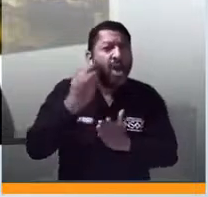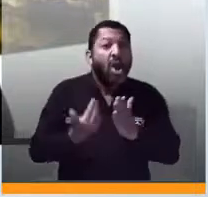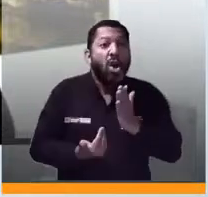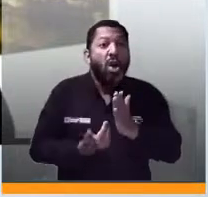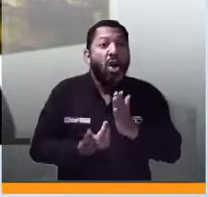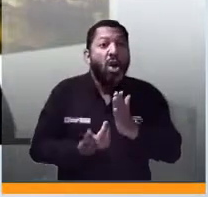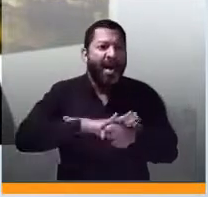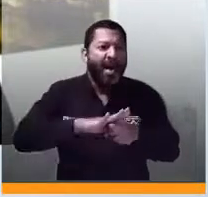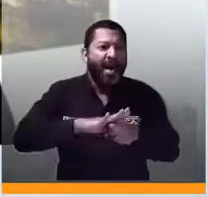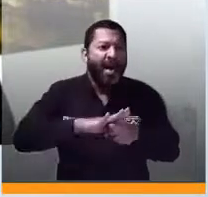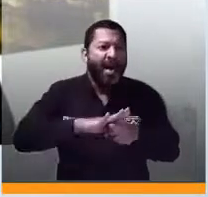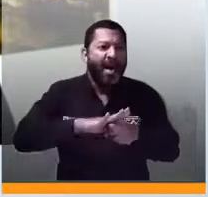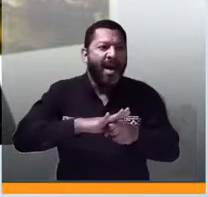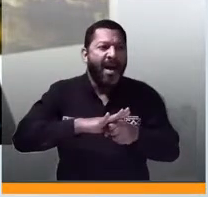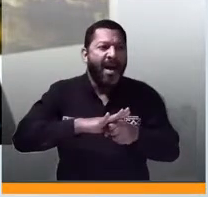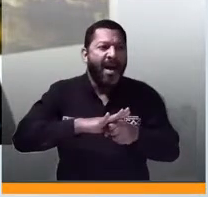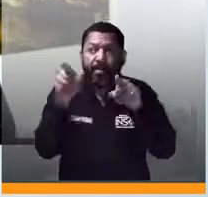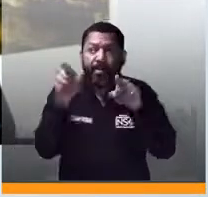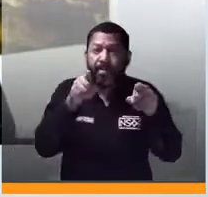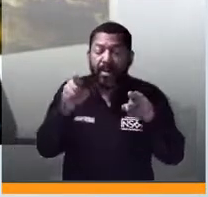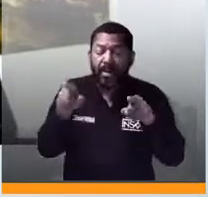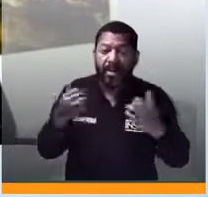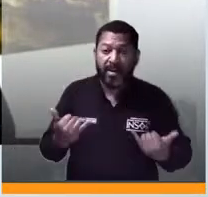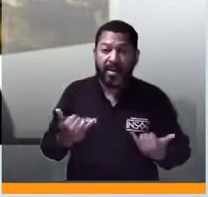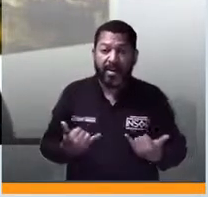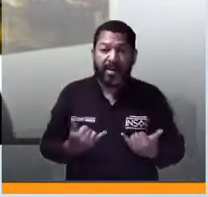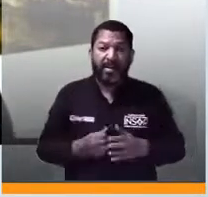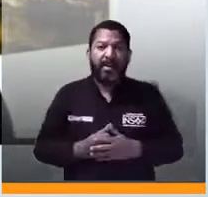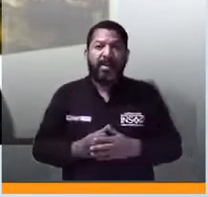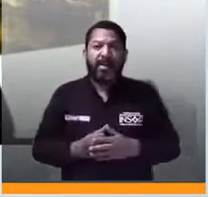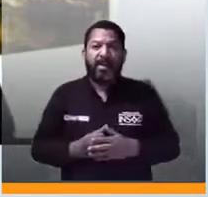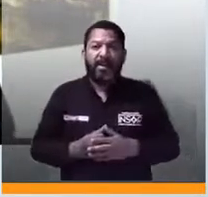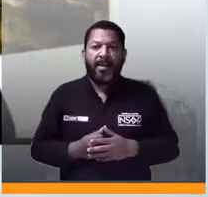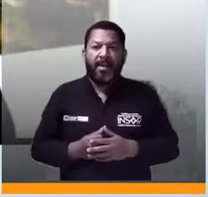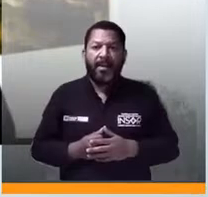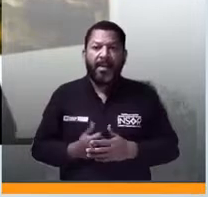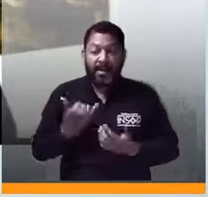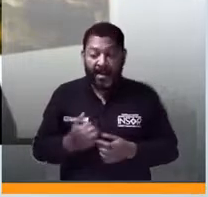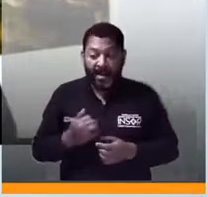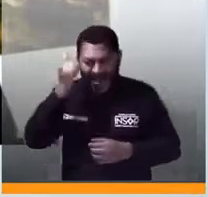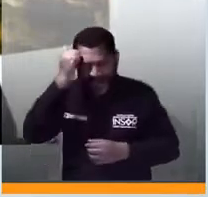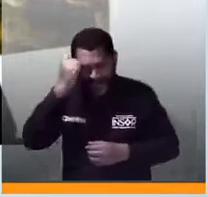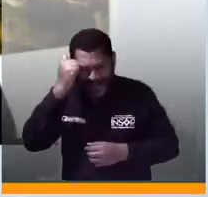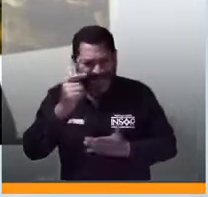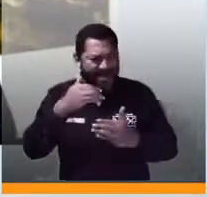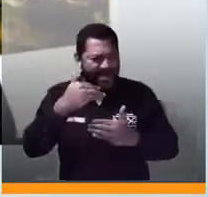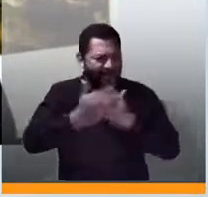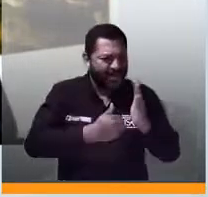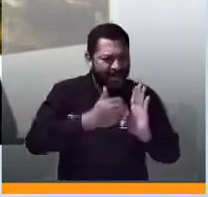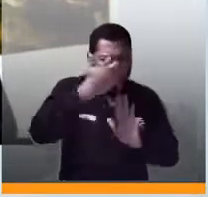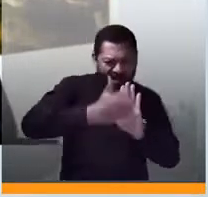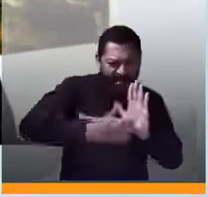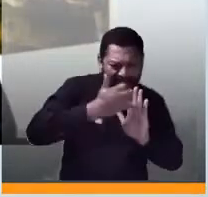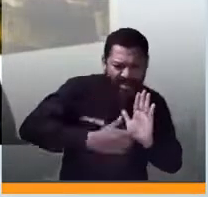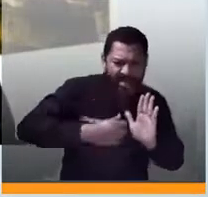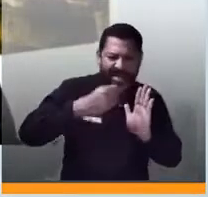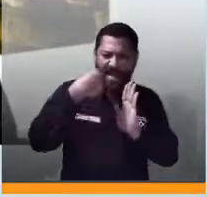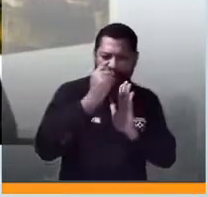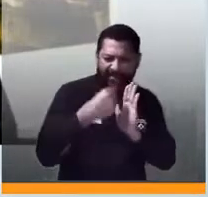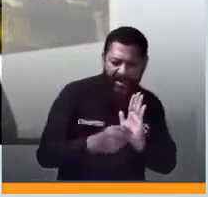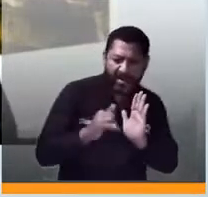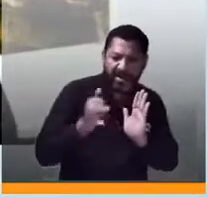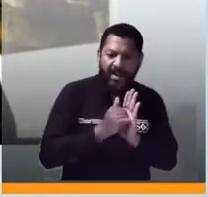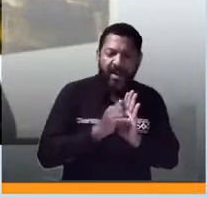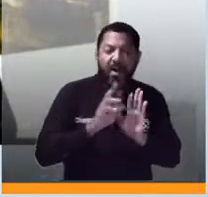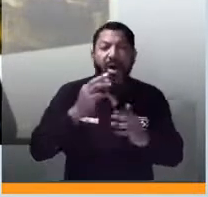sociedad, porque a eso estamos viendo abocados. Que en la práctica y los docentes, el tema de evaluación y calificaciones tengan la misma conciencia